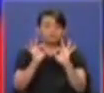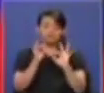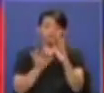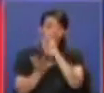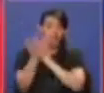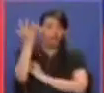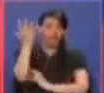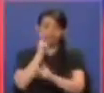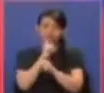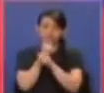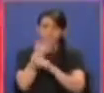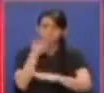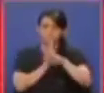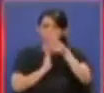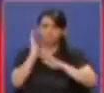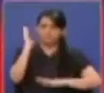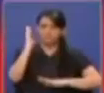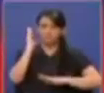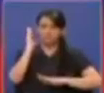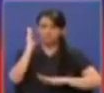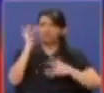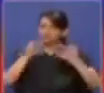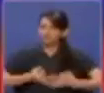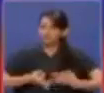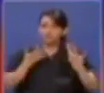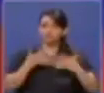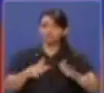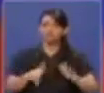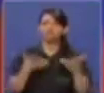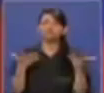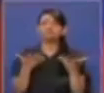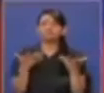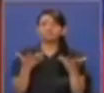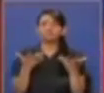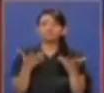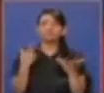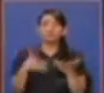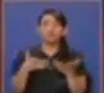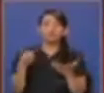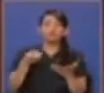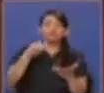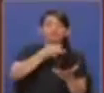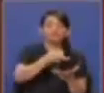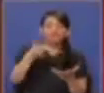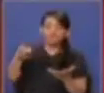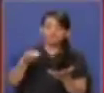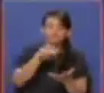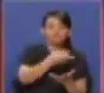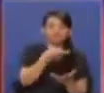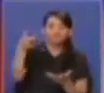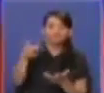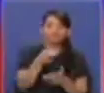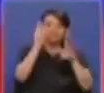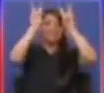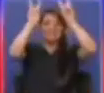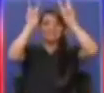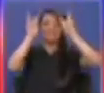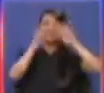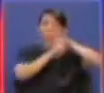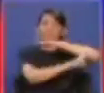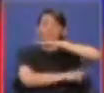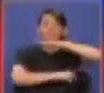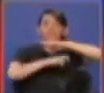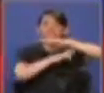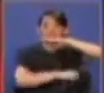compromiso a ser ejecutado con los anticipos de las regalías mineras. Ustedes saben que tenemos